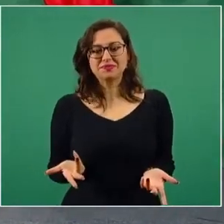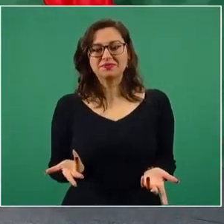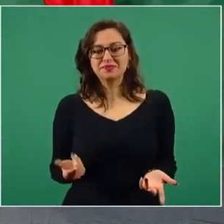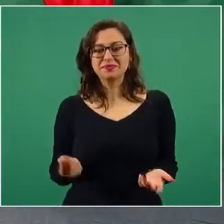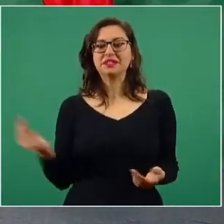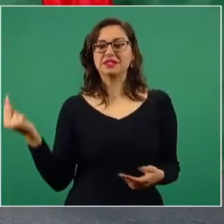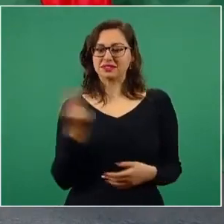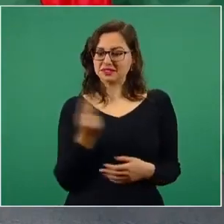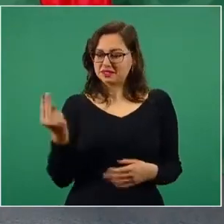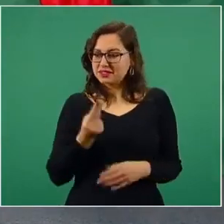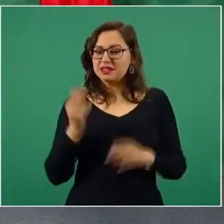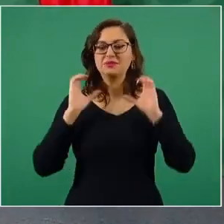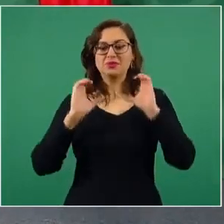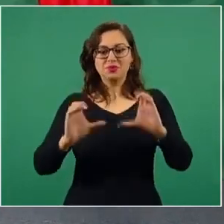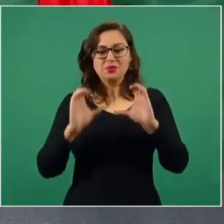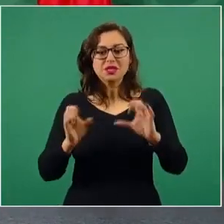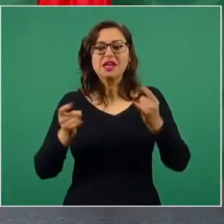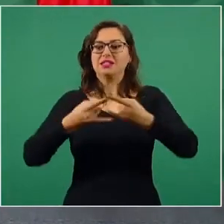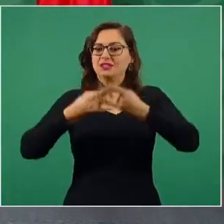la parte histórica